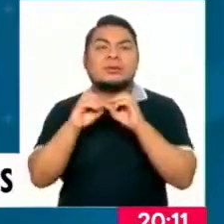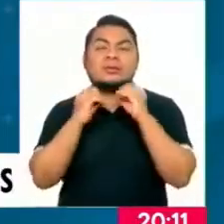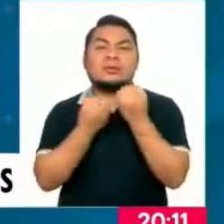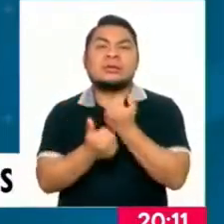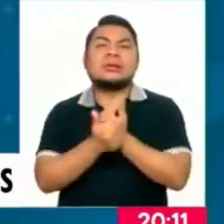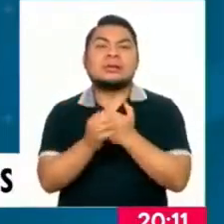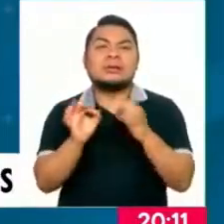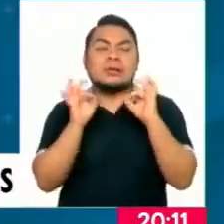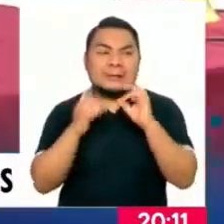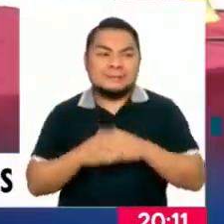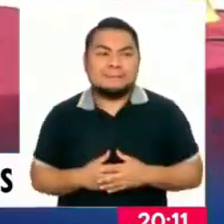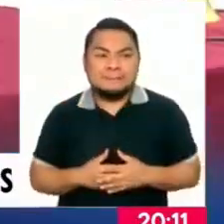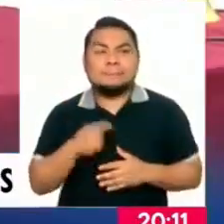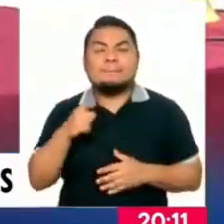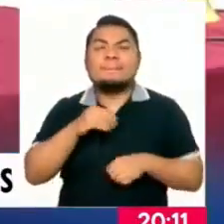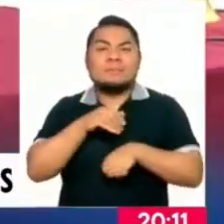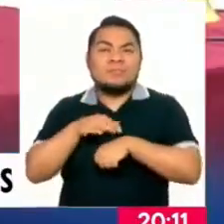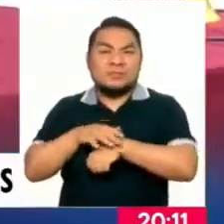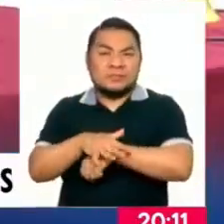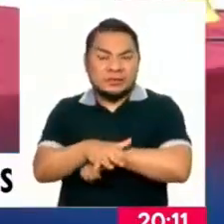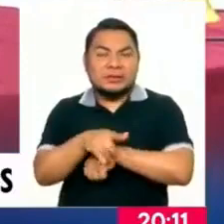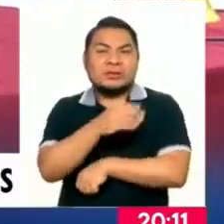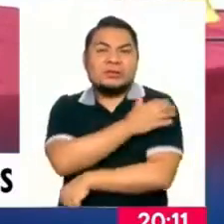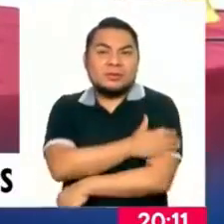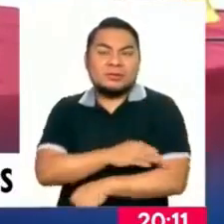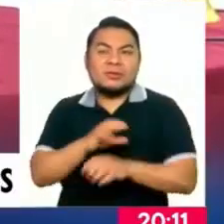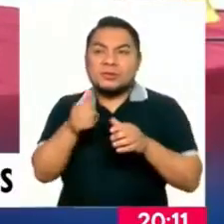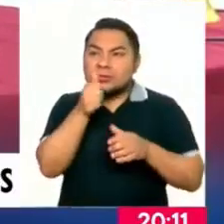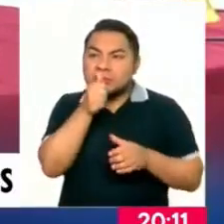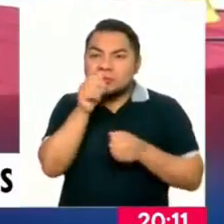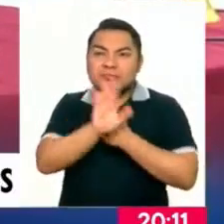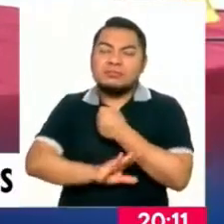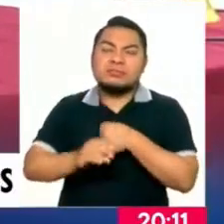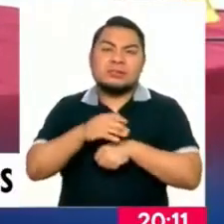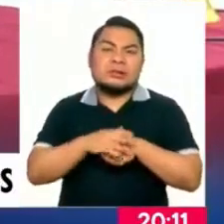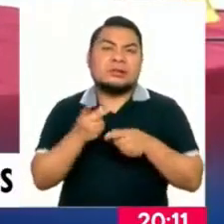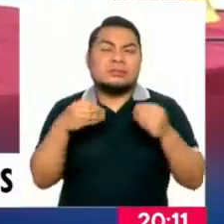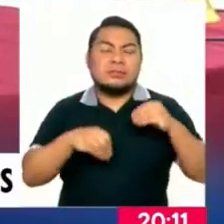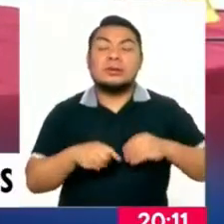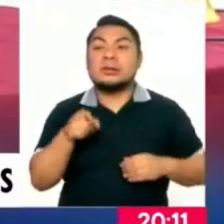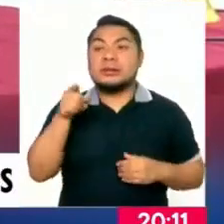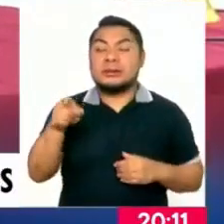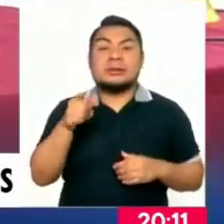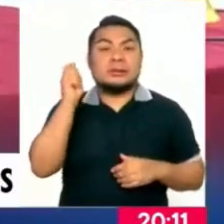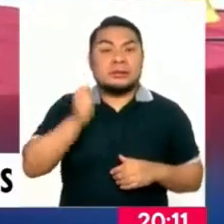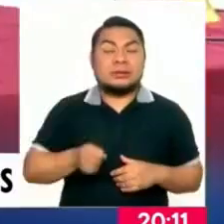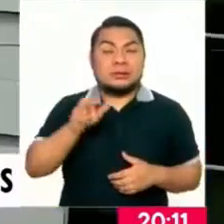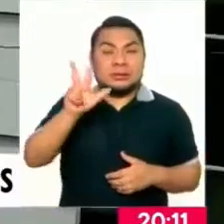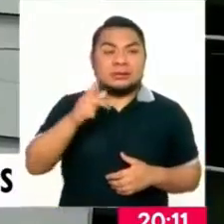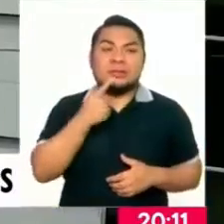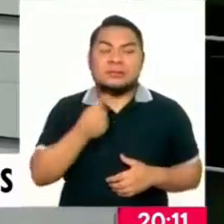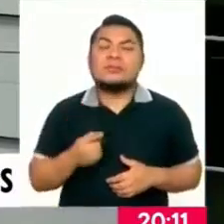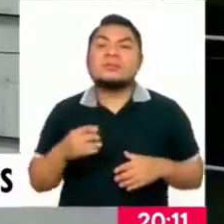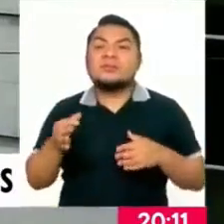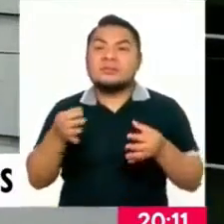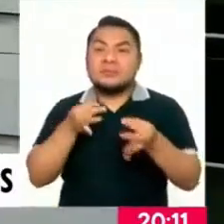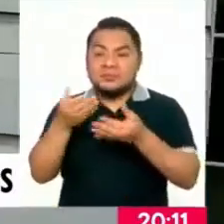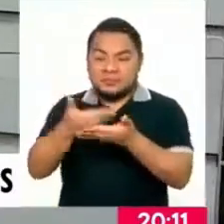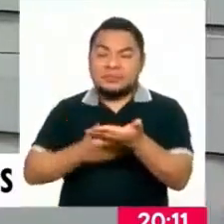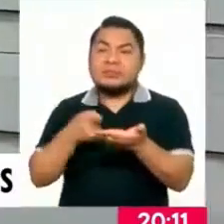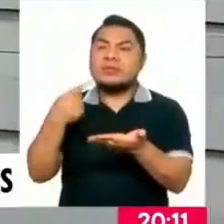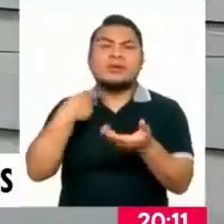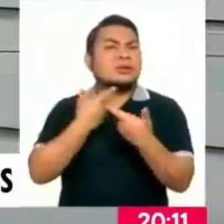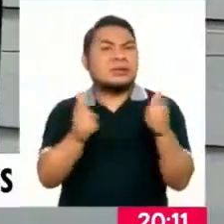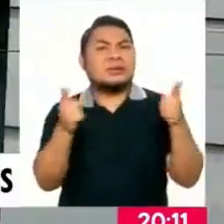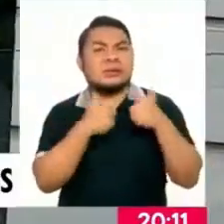organización criminal, colusión, tráfico de influencias y encubrimiento personal. La sala, integrada por tres magistrados, rechazó los argumentos de los